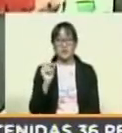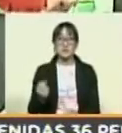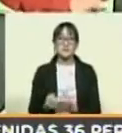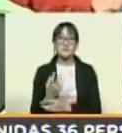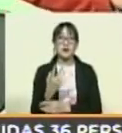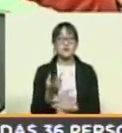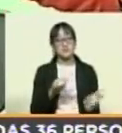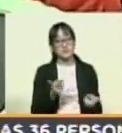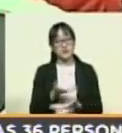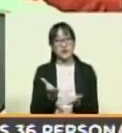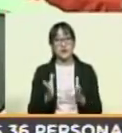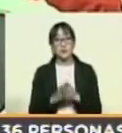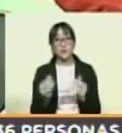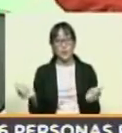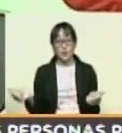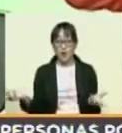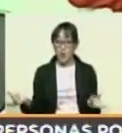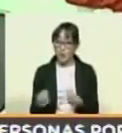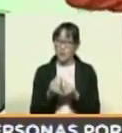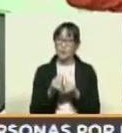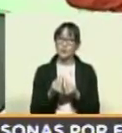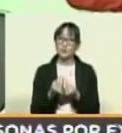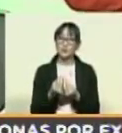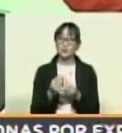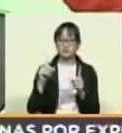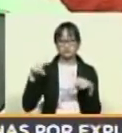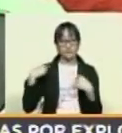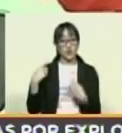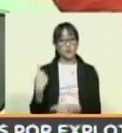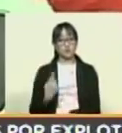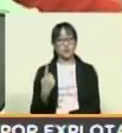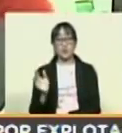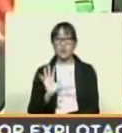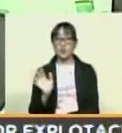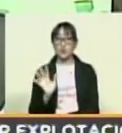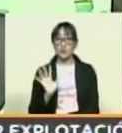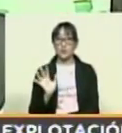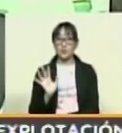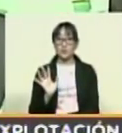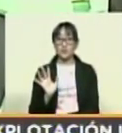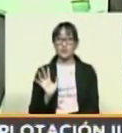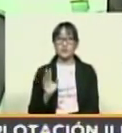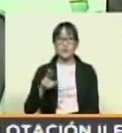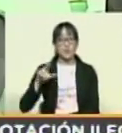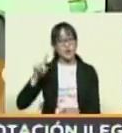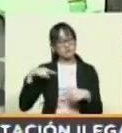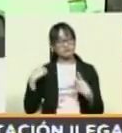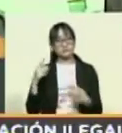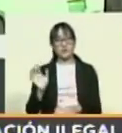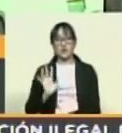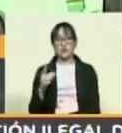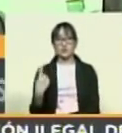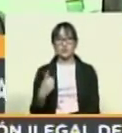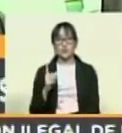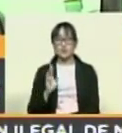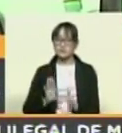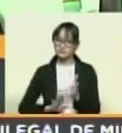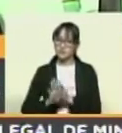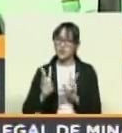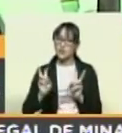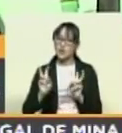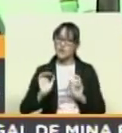vengo a invitar a que me acompañen. No me vayan a dejar solo en esta batalla. Nunca me han dejado solo. Vamos adelante, un nuevo